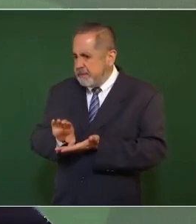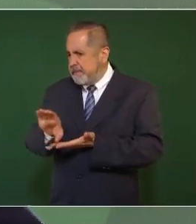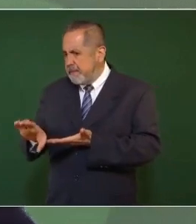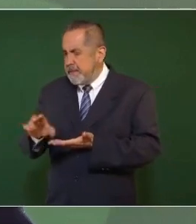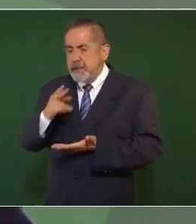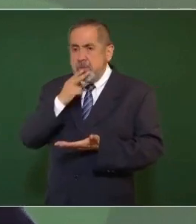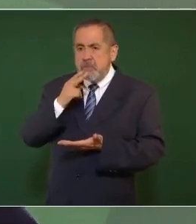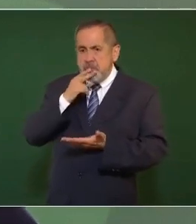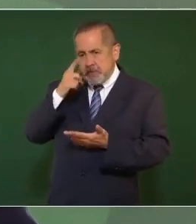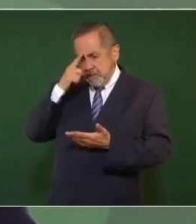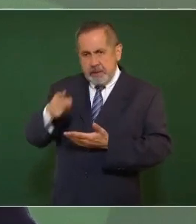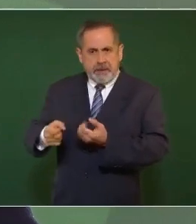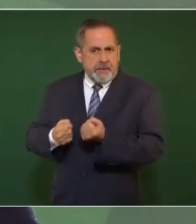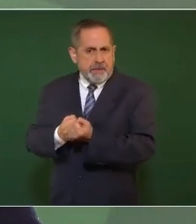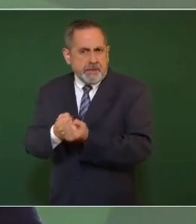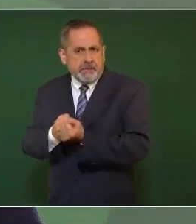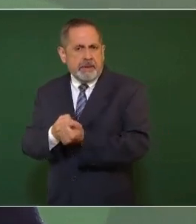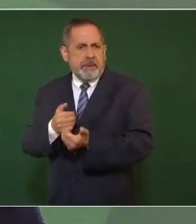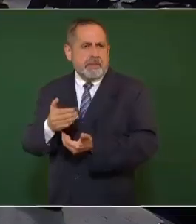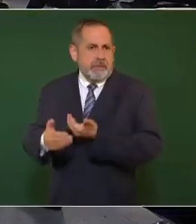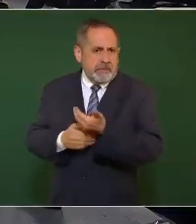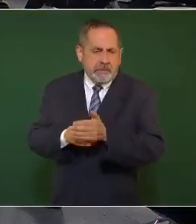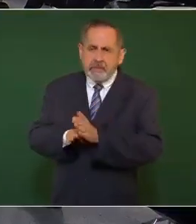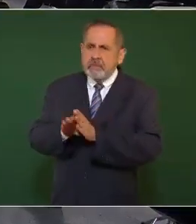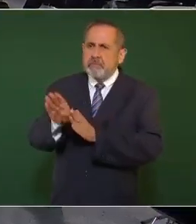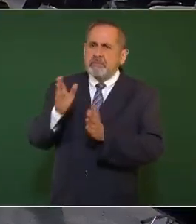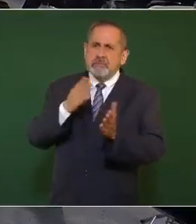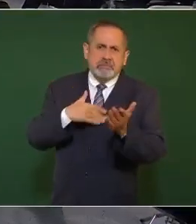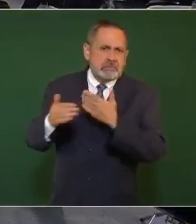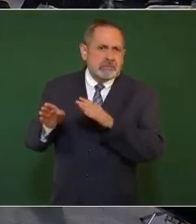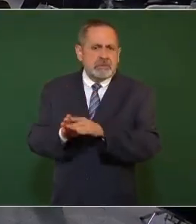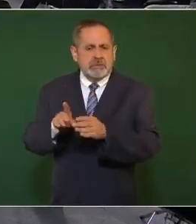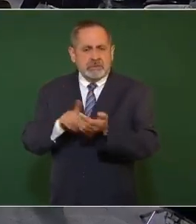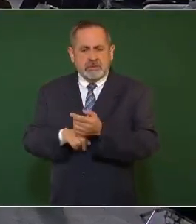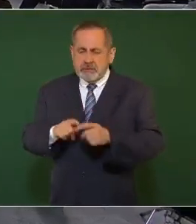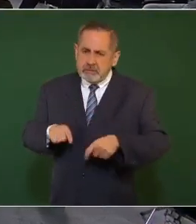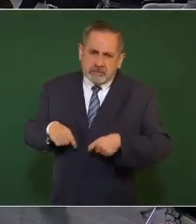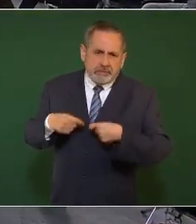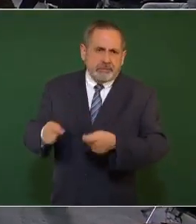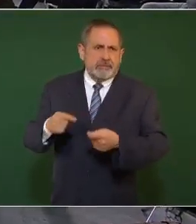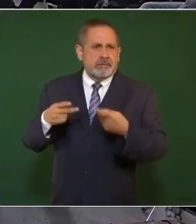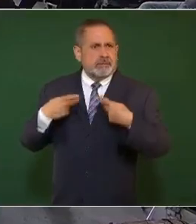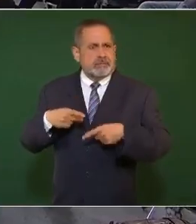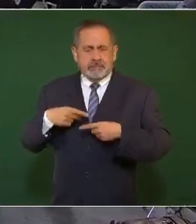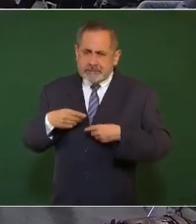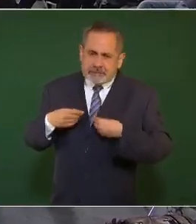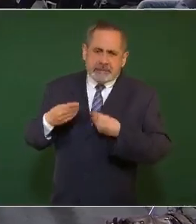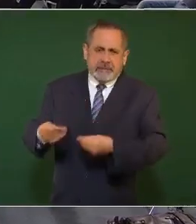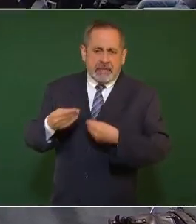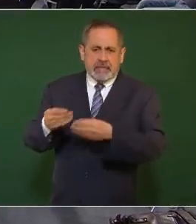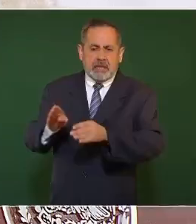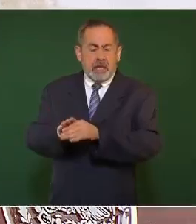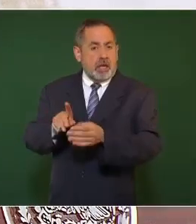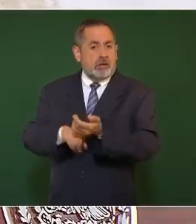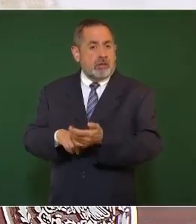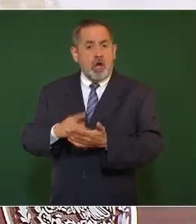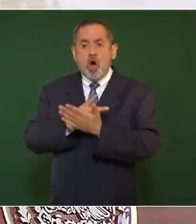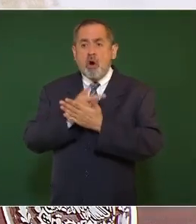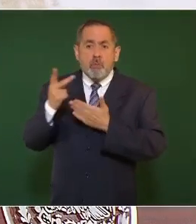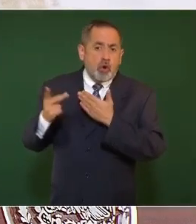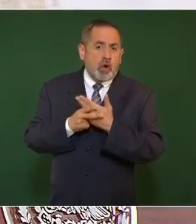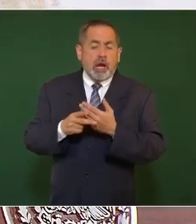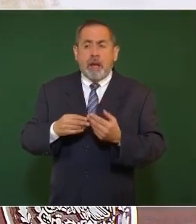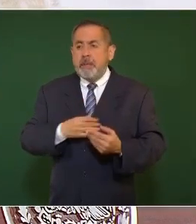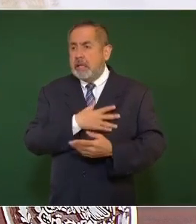para financiar el desarrollo, se le entregan a la gente en programas de